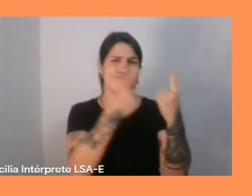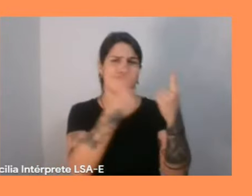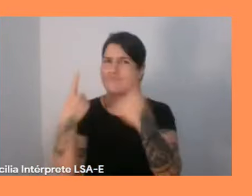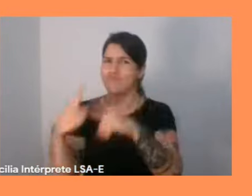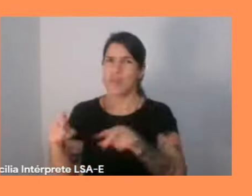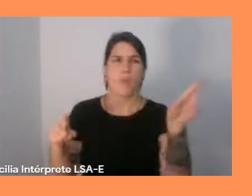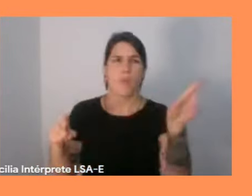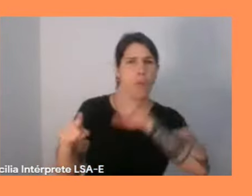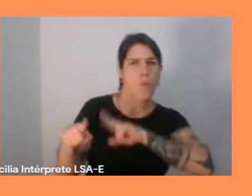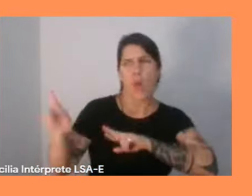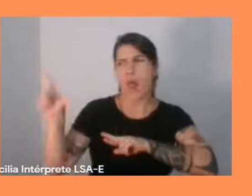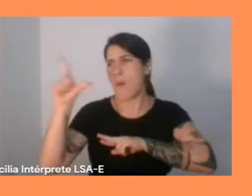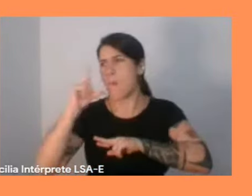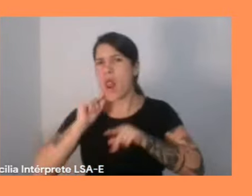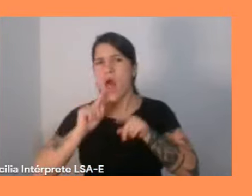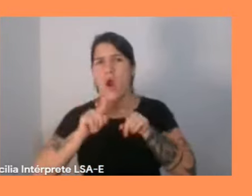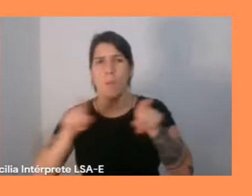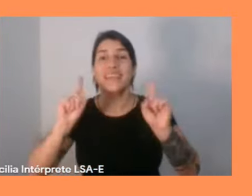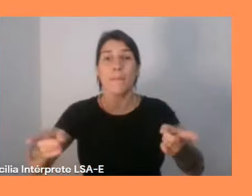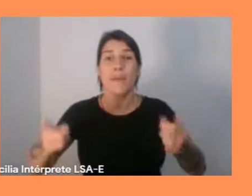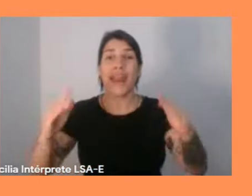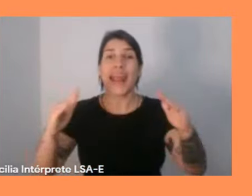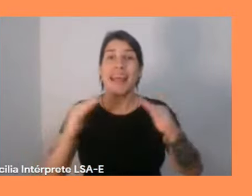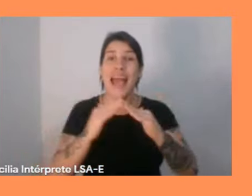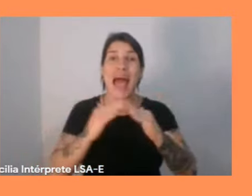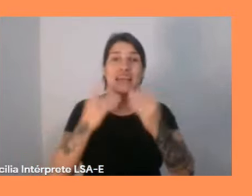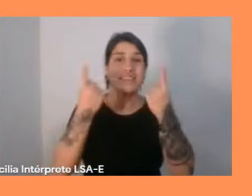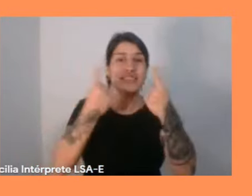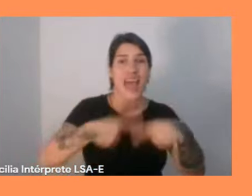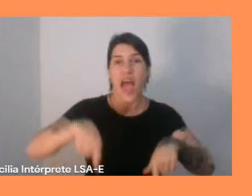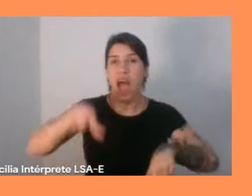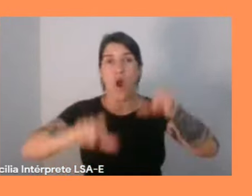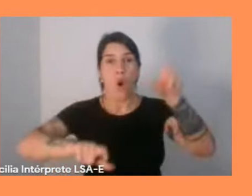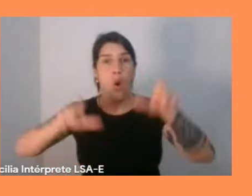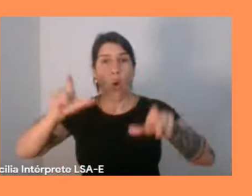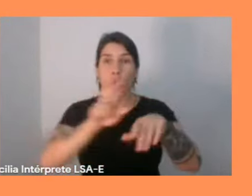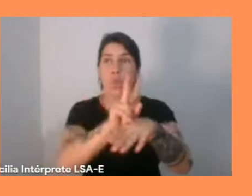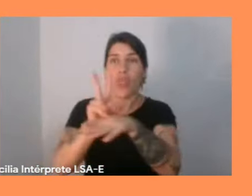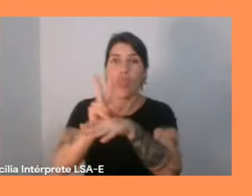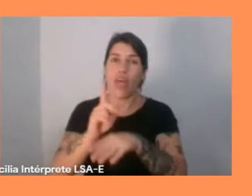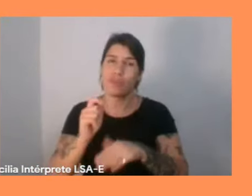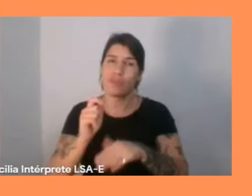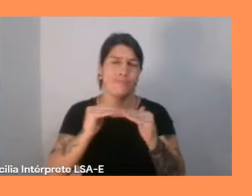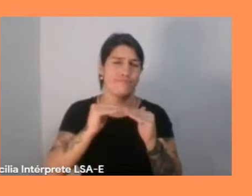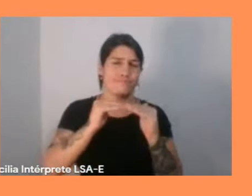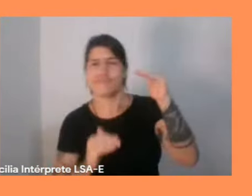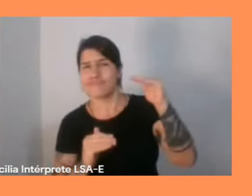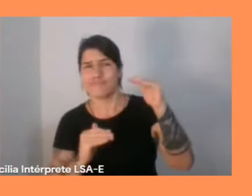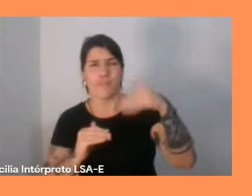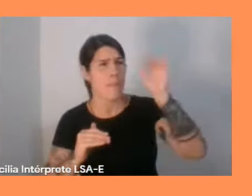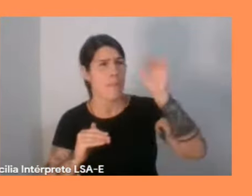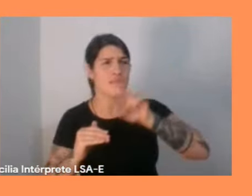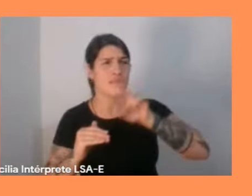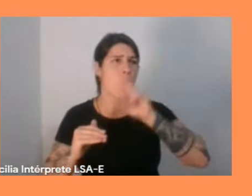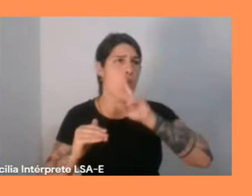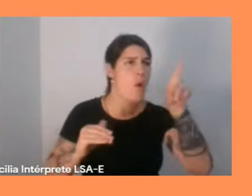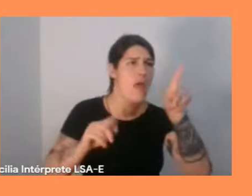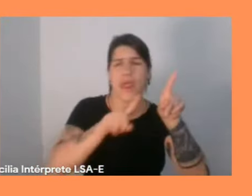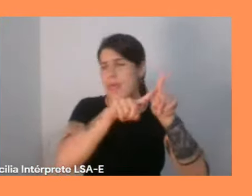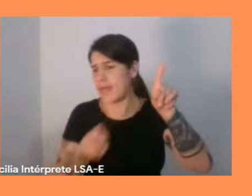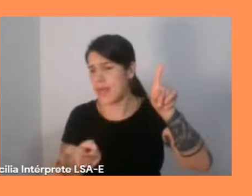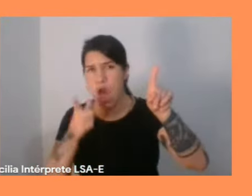ESI promueve la revisión crítica de los mandatos sexistas y procura la construcción de